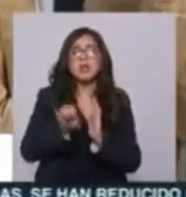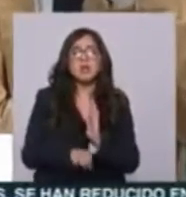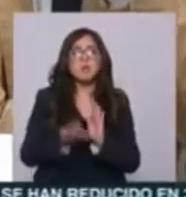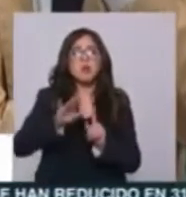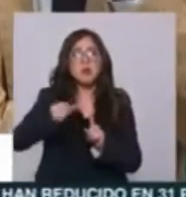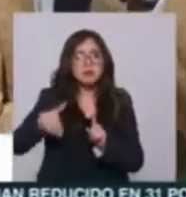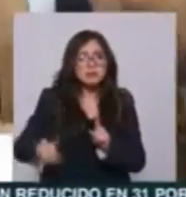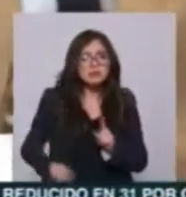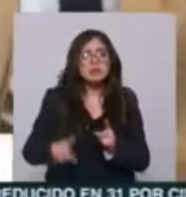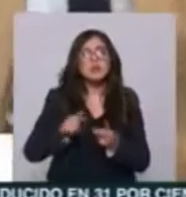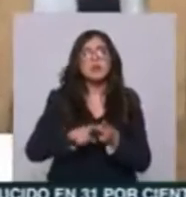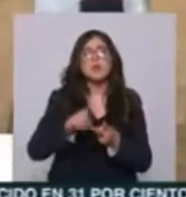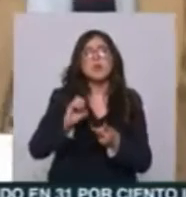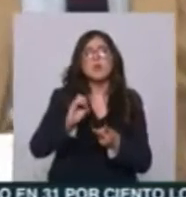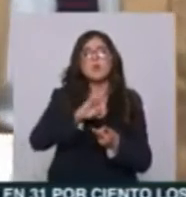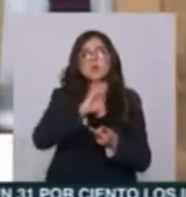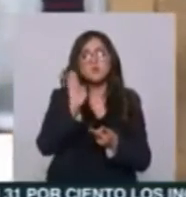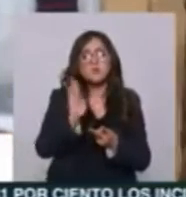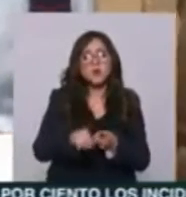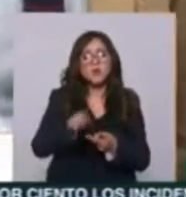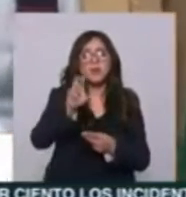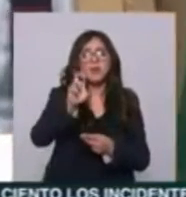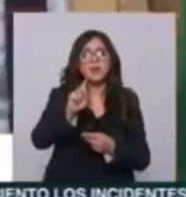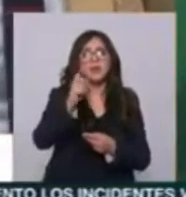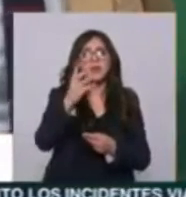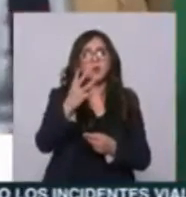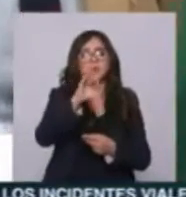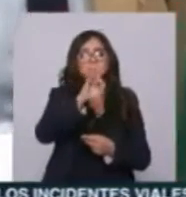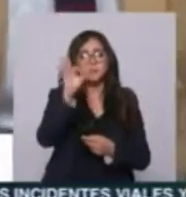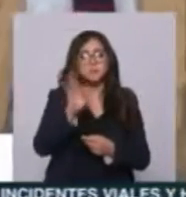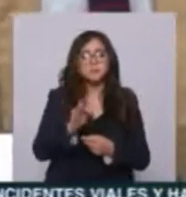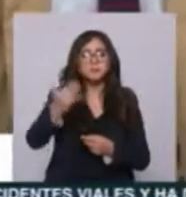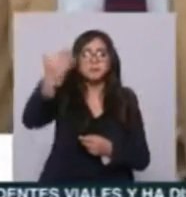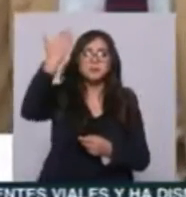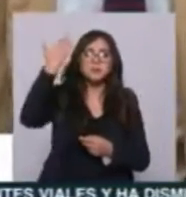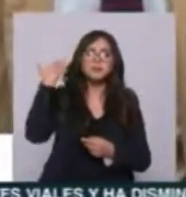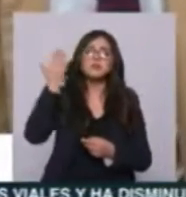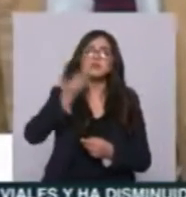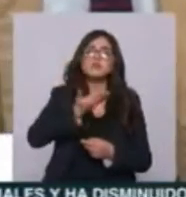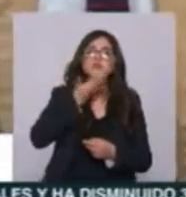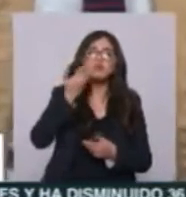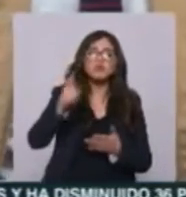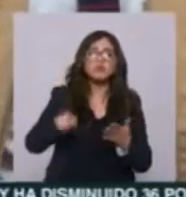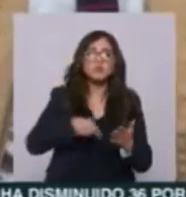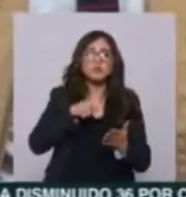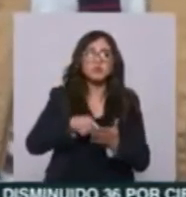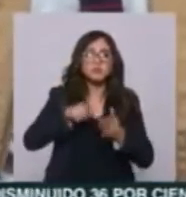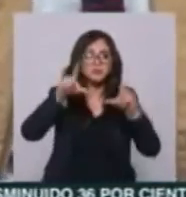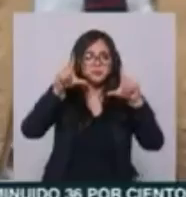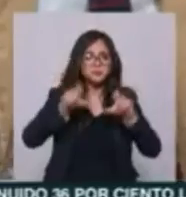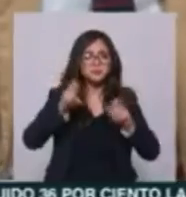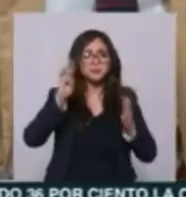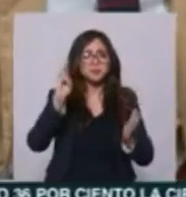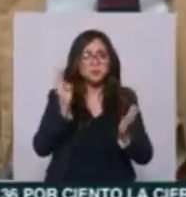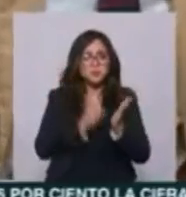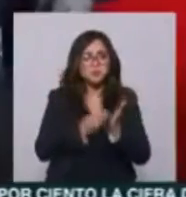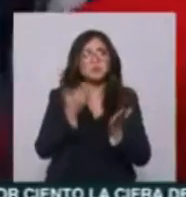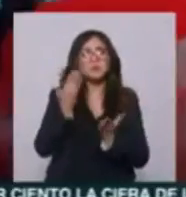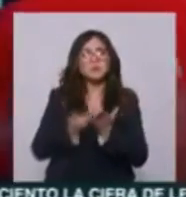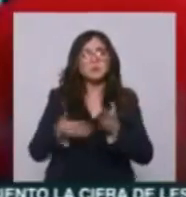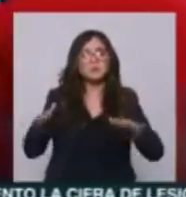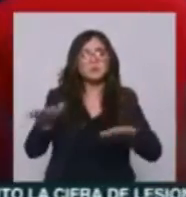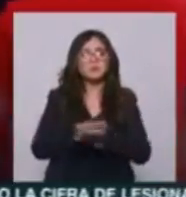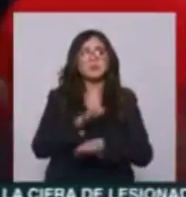o inclusive muertes en 34% en las zonas donde antes había fotomultas y ahora hay